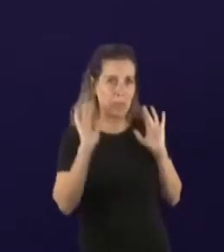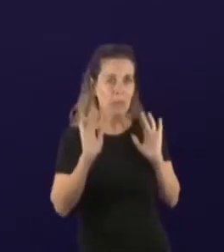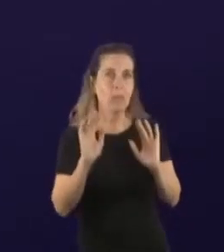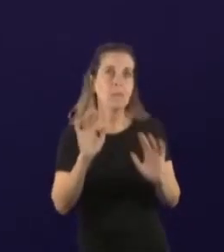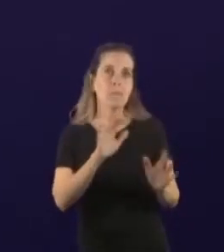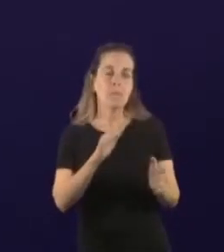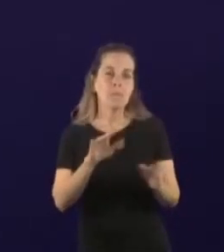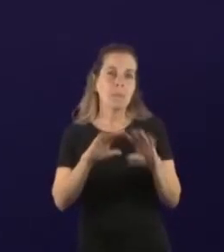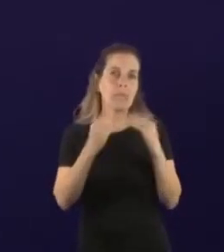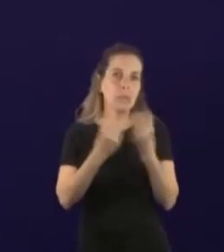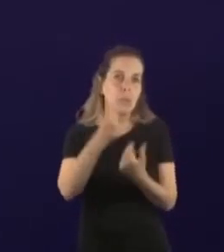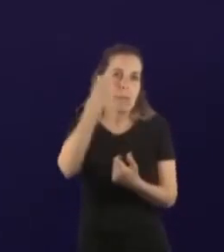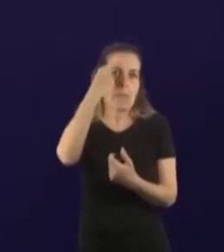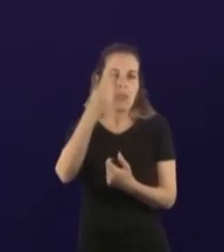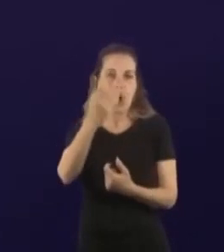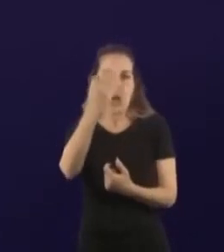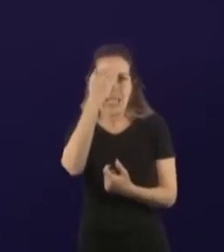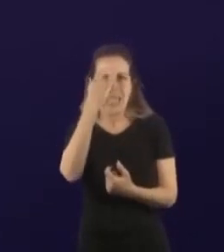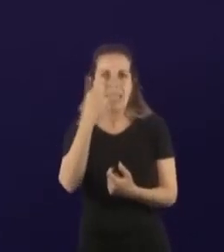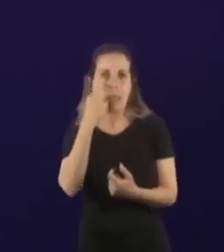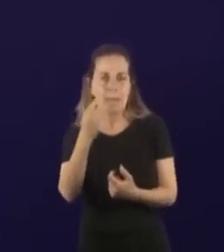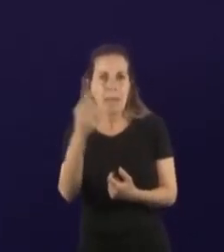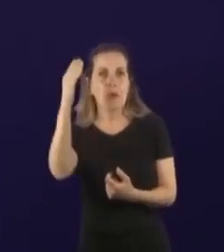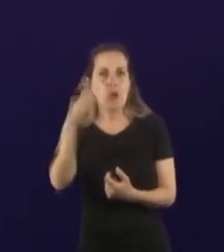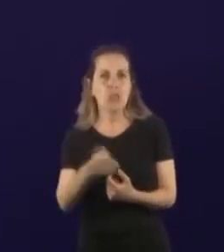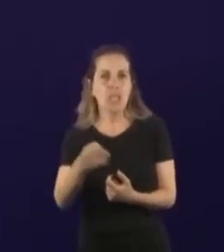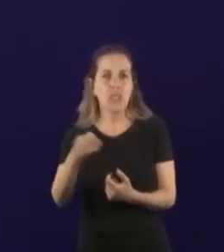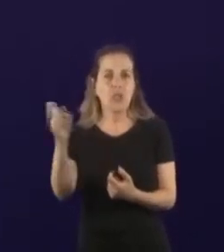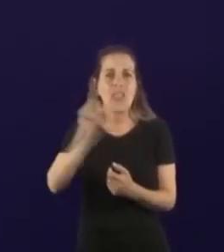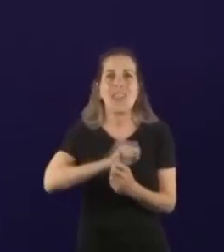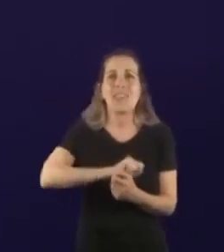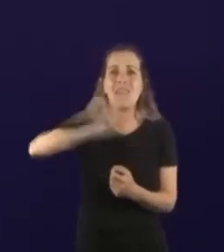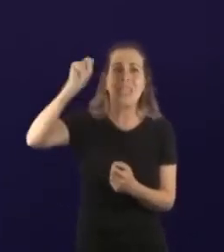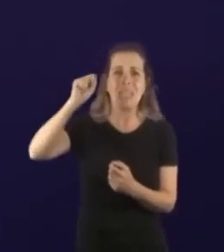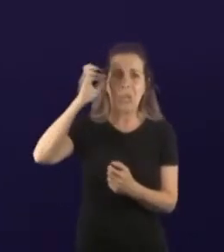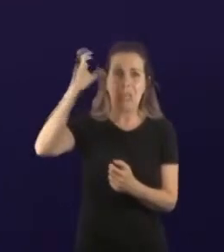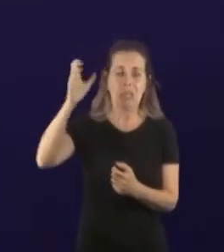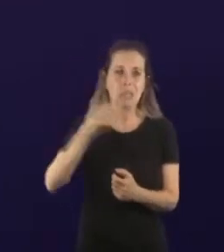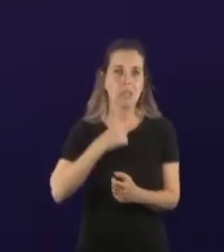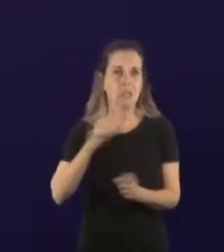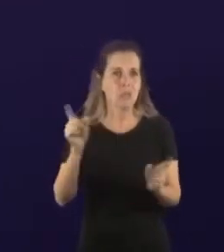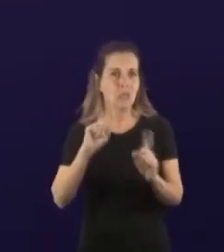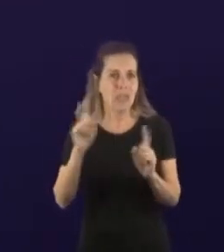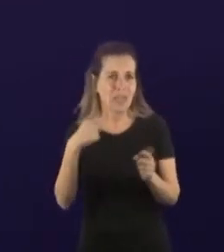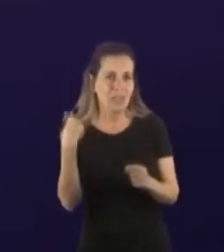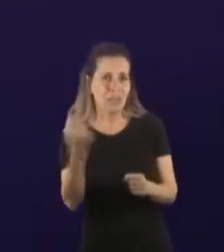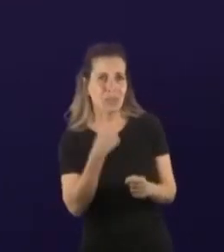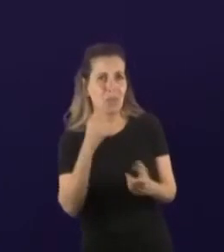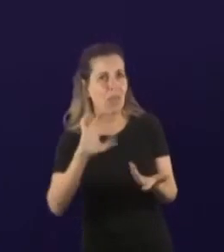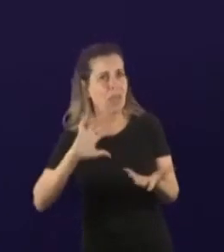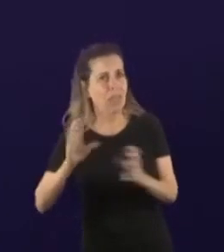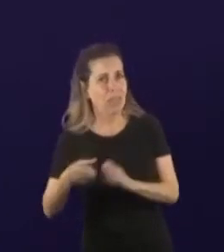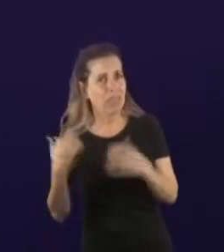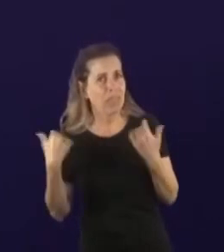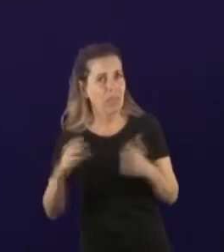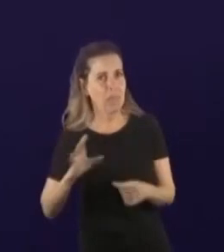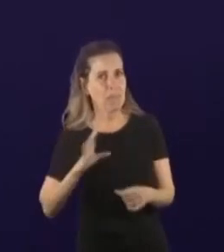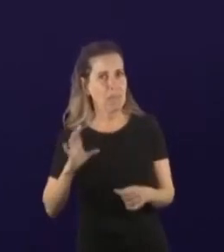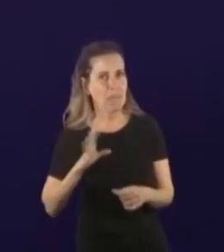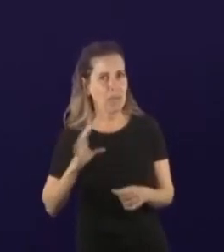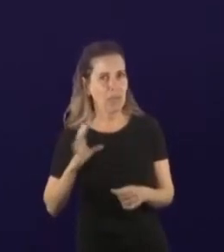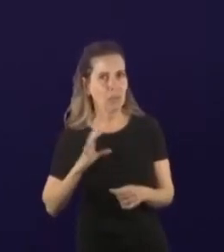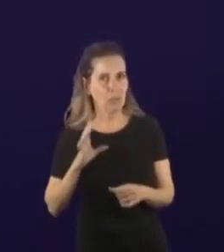inflación es aterrador para todos y Es sobre lo que estamos trabajando y en línea con lo que estuvieron